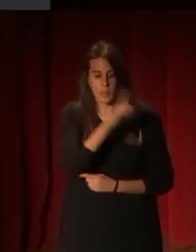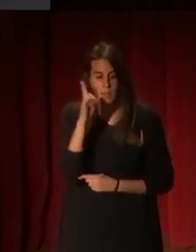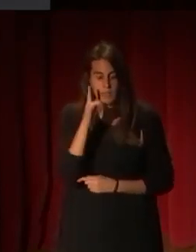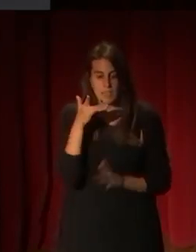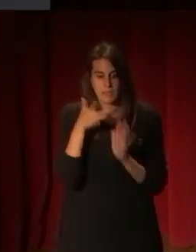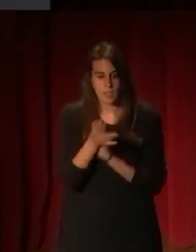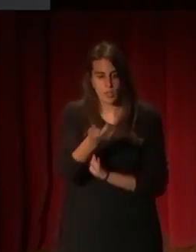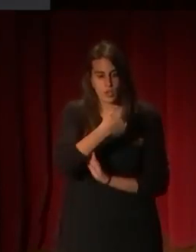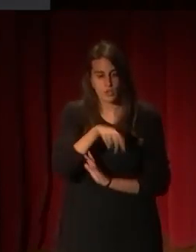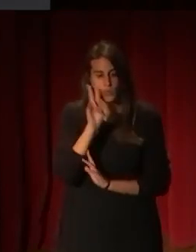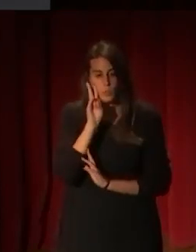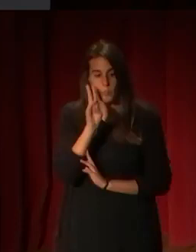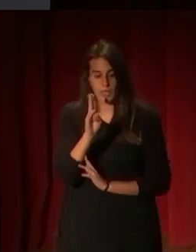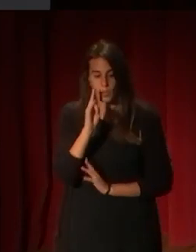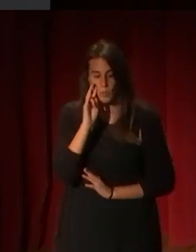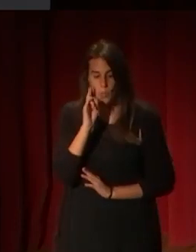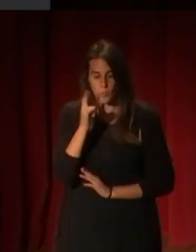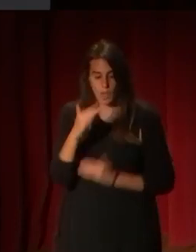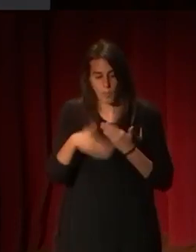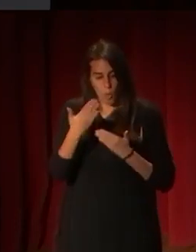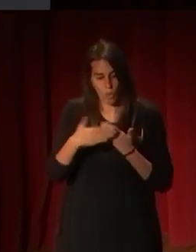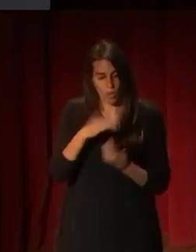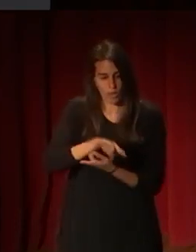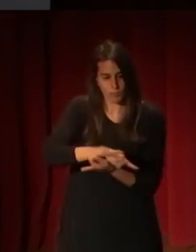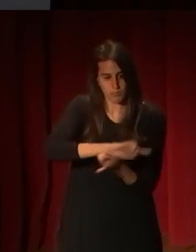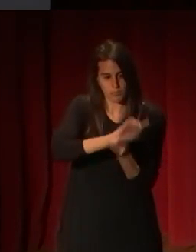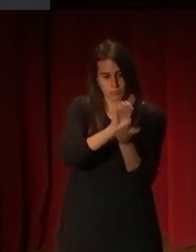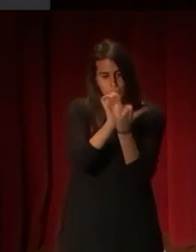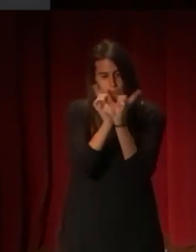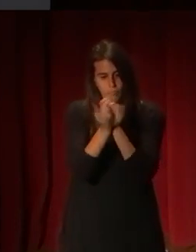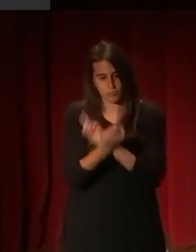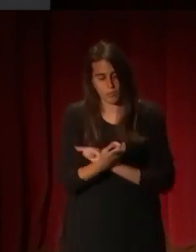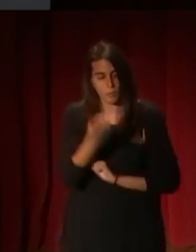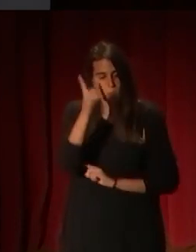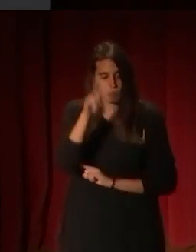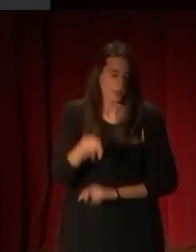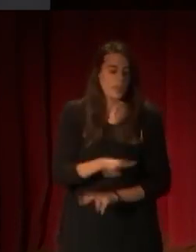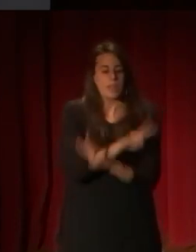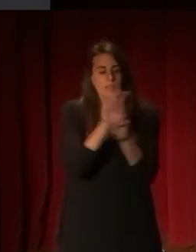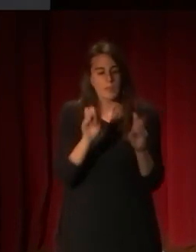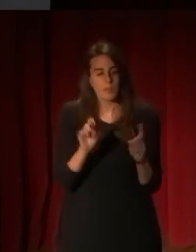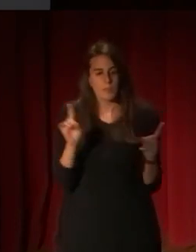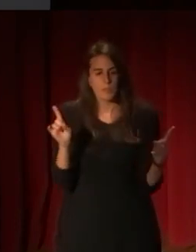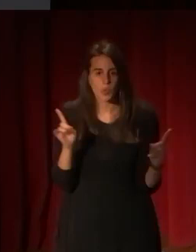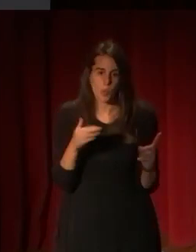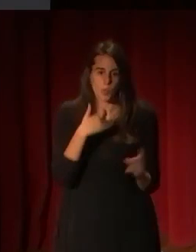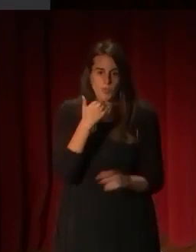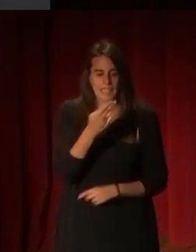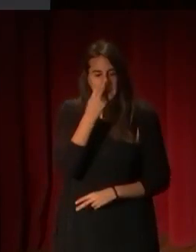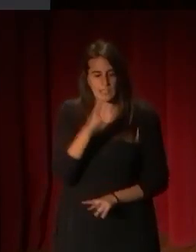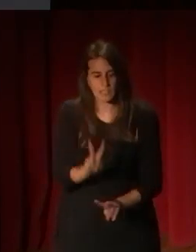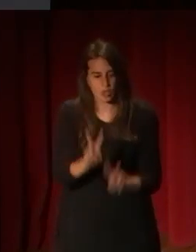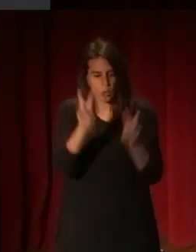solamente contemplar la evolución de la moda sino también la introducción de pequeñas pero interesantes novedades